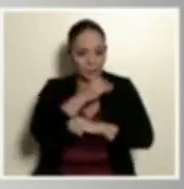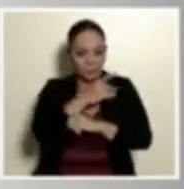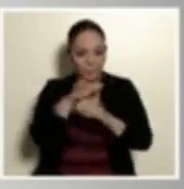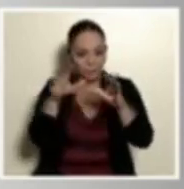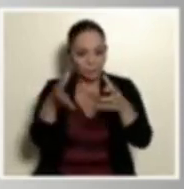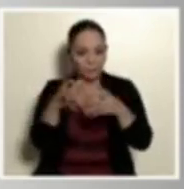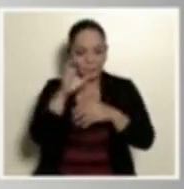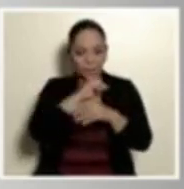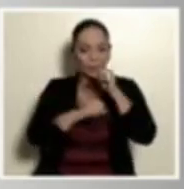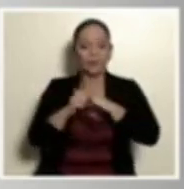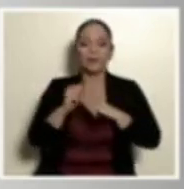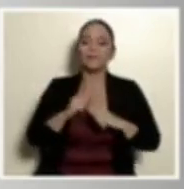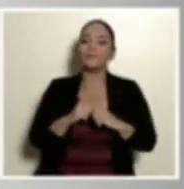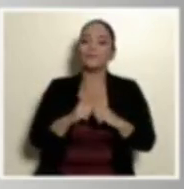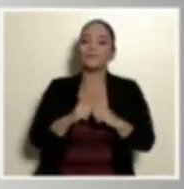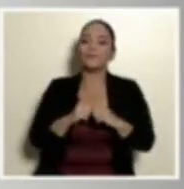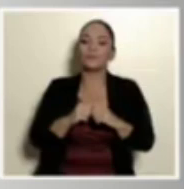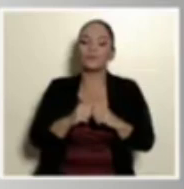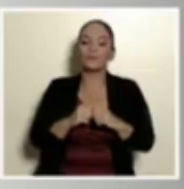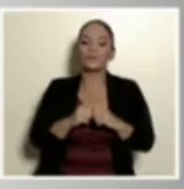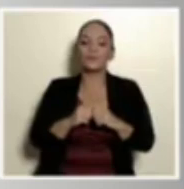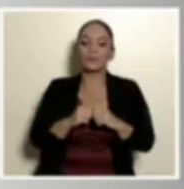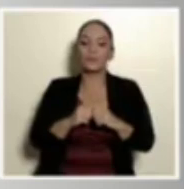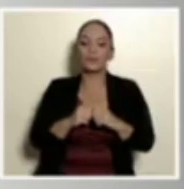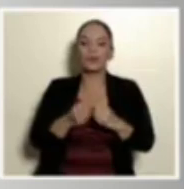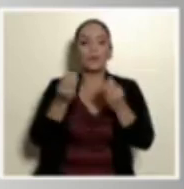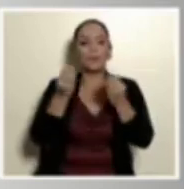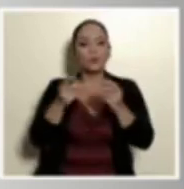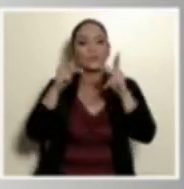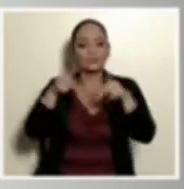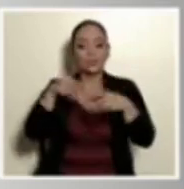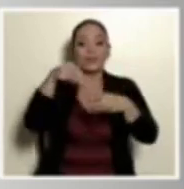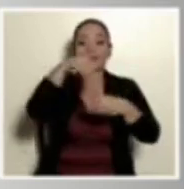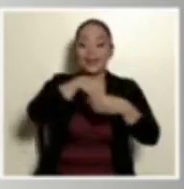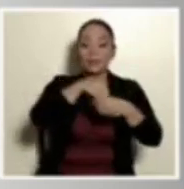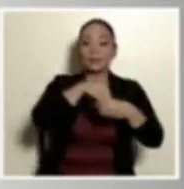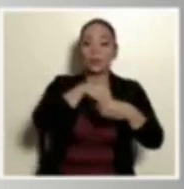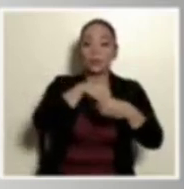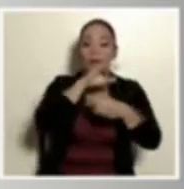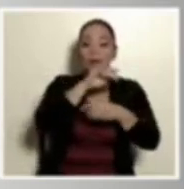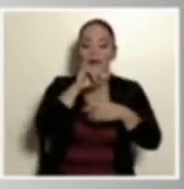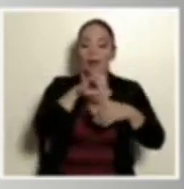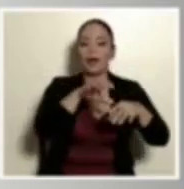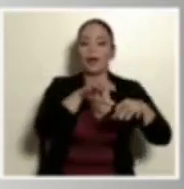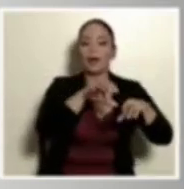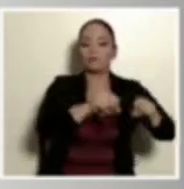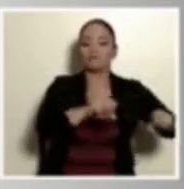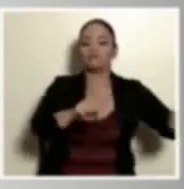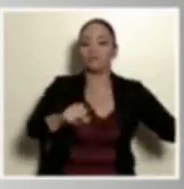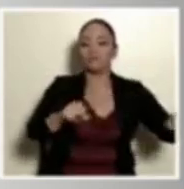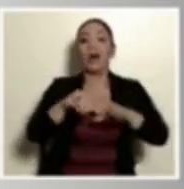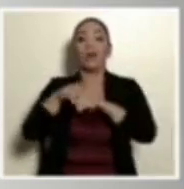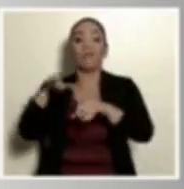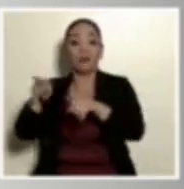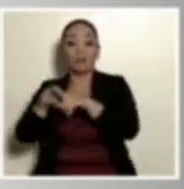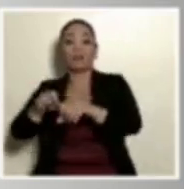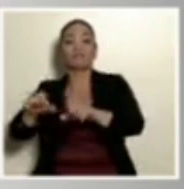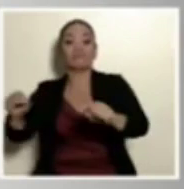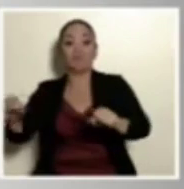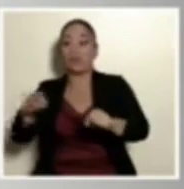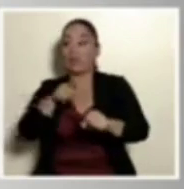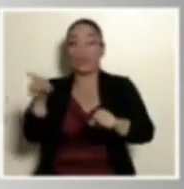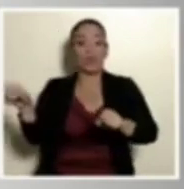caja y a otros afuera que se han aprovechado de los recursos de la caja, no les sirve que tengamos sistemas